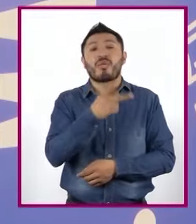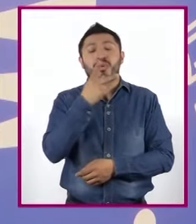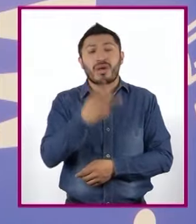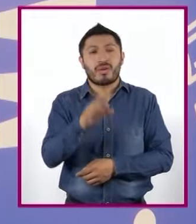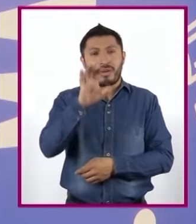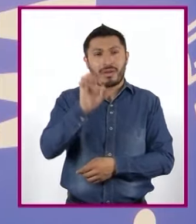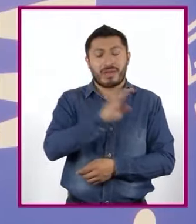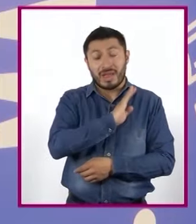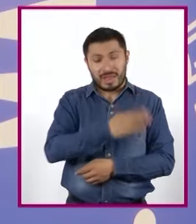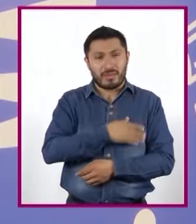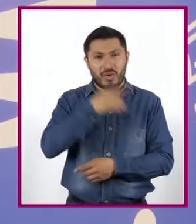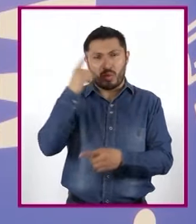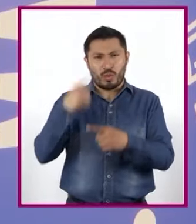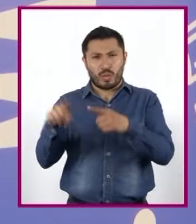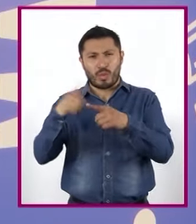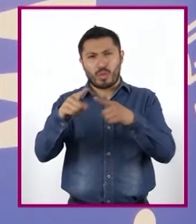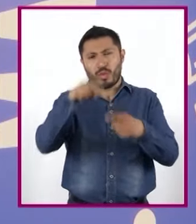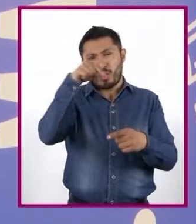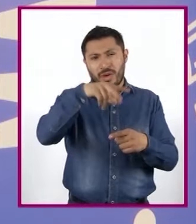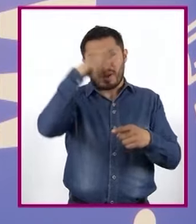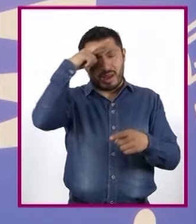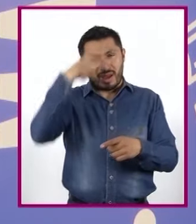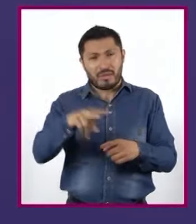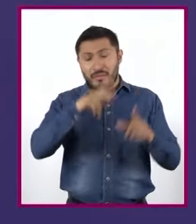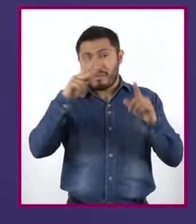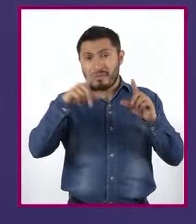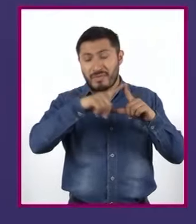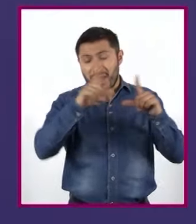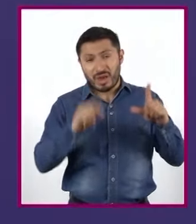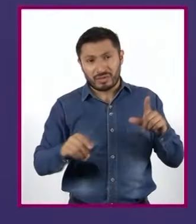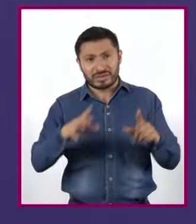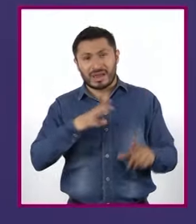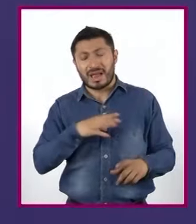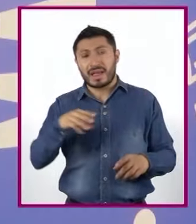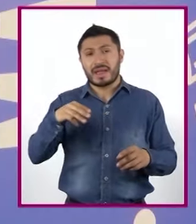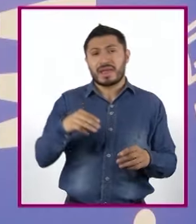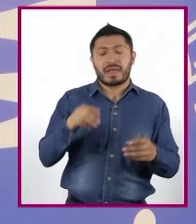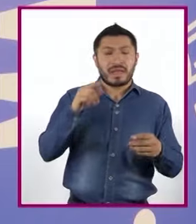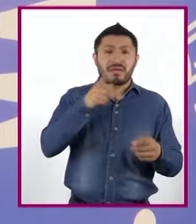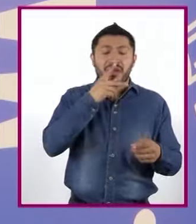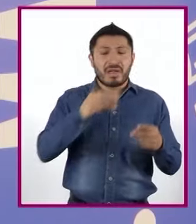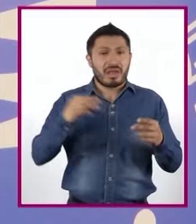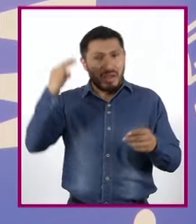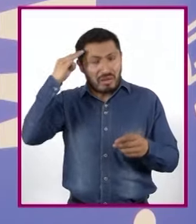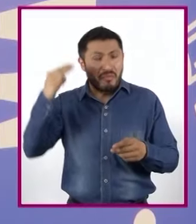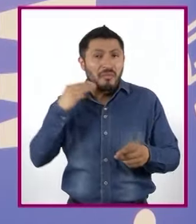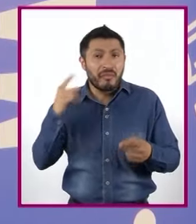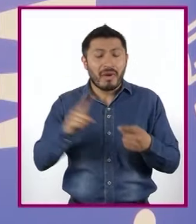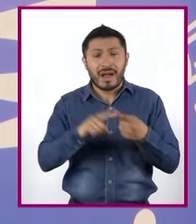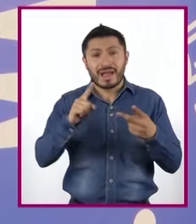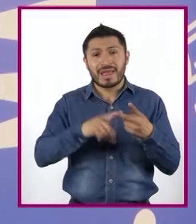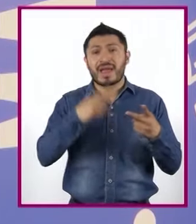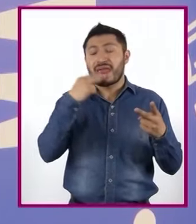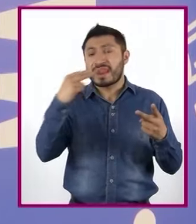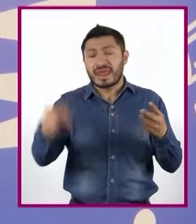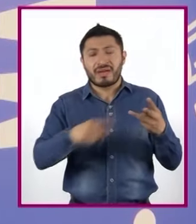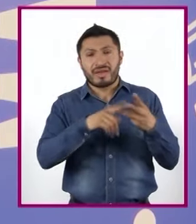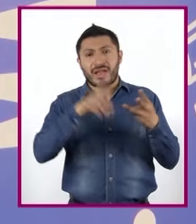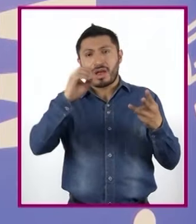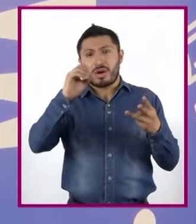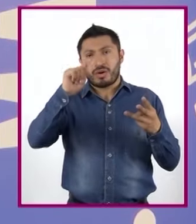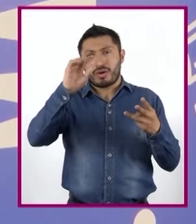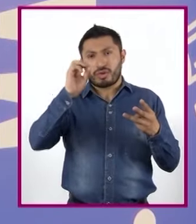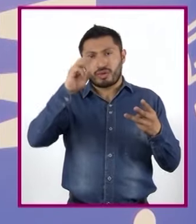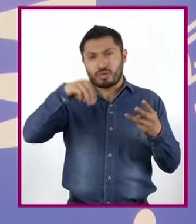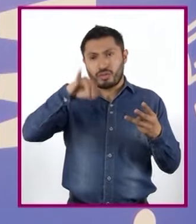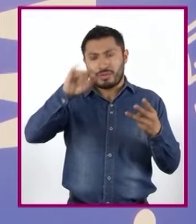en nuestro país. Tiene préstamos de palabras de origen maya, náhuatl, otomí, purépecha,